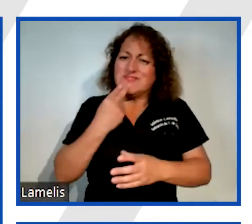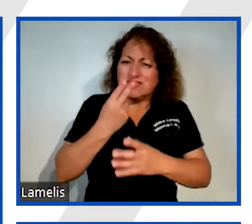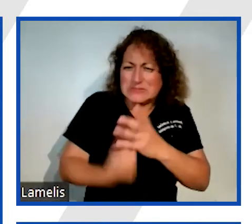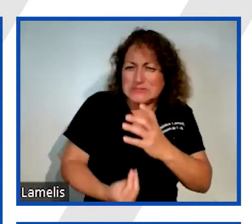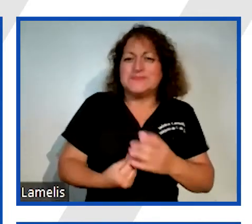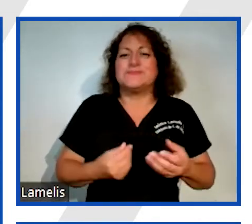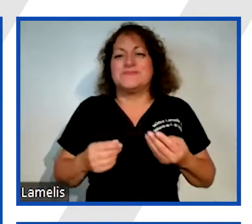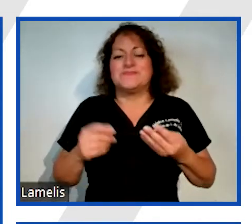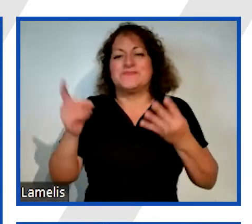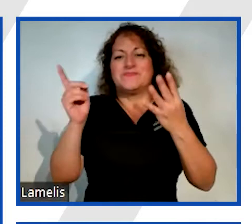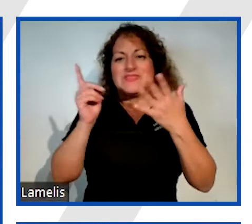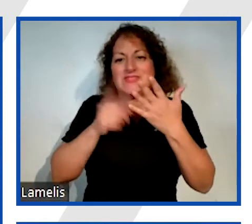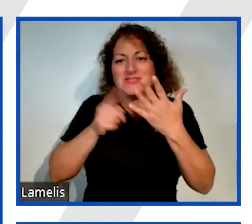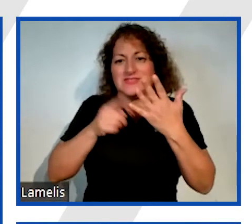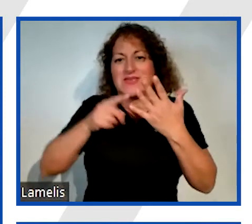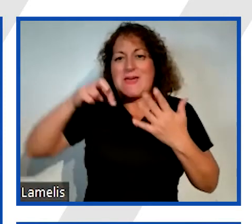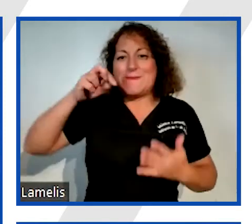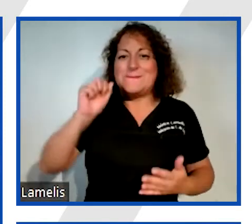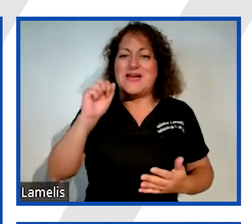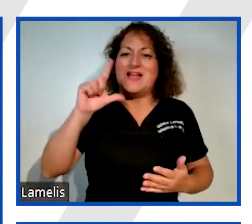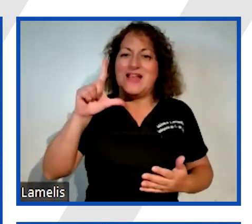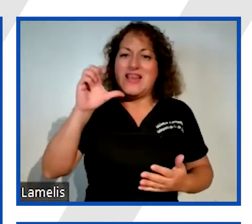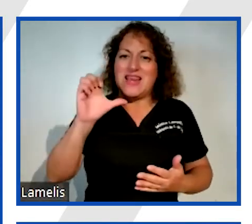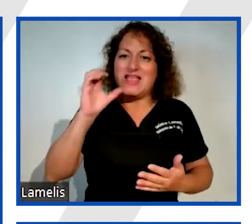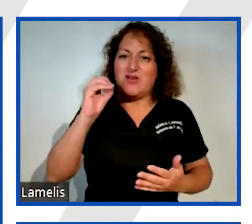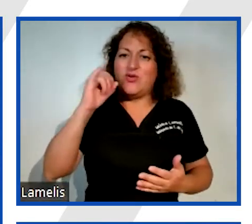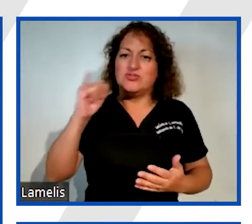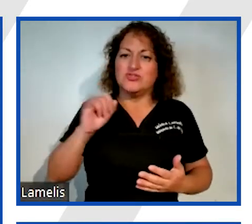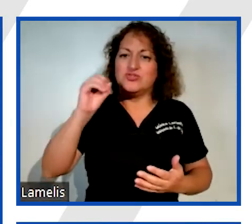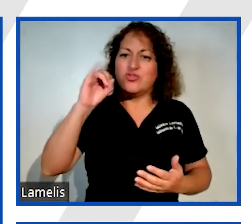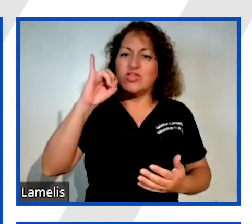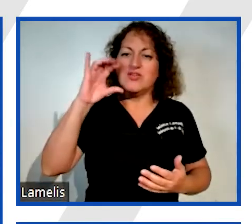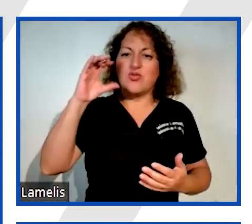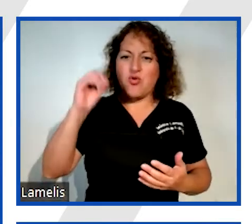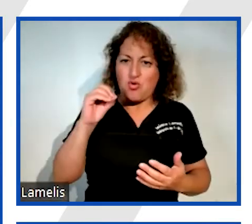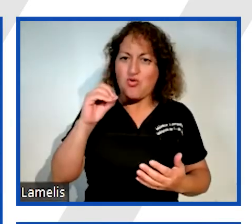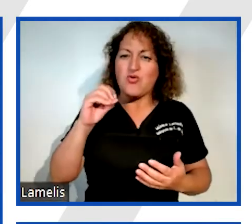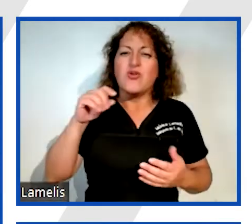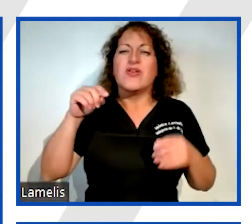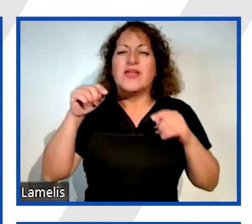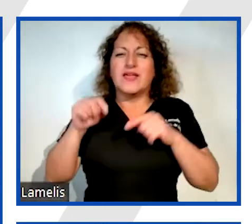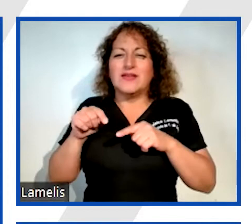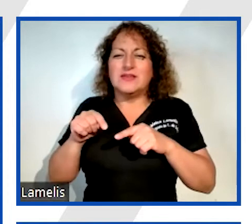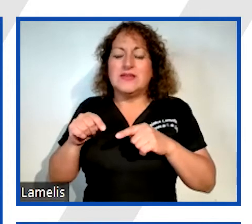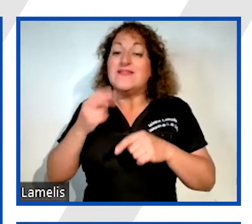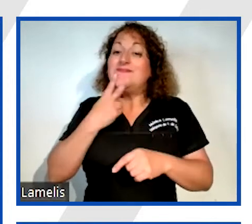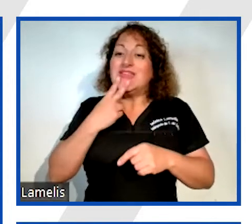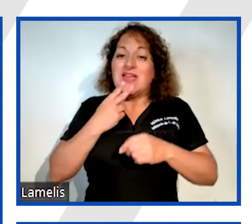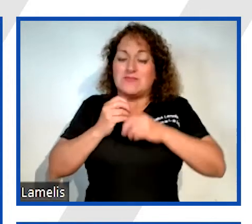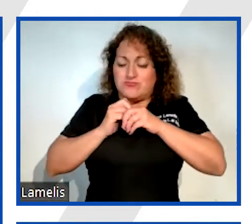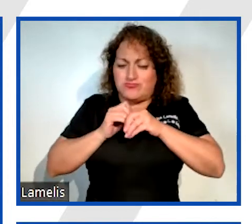la quinta parte del paleozoico que es donde explota la diversidad de la vida y nacen todos los bichos que cuando amigos y por haber que fueron los precursores